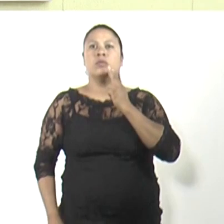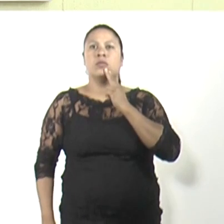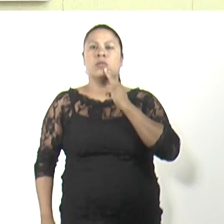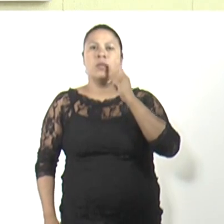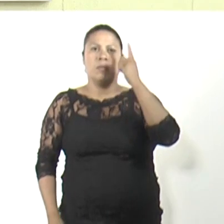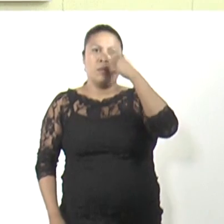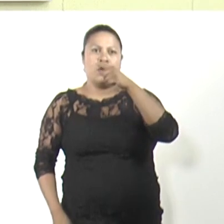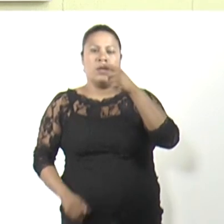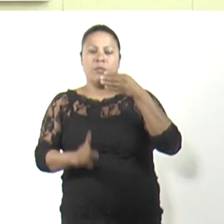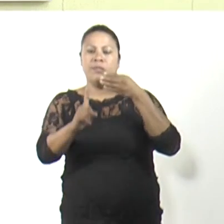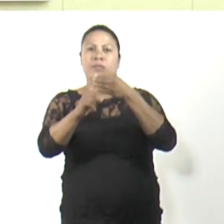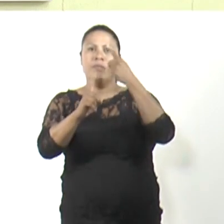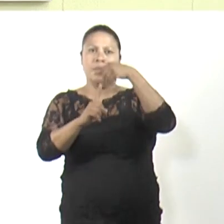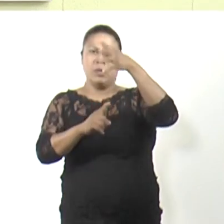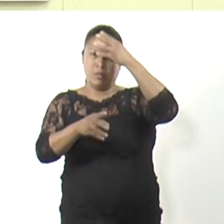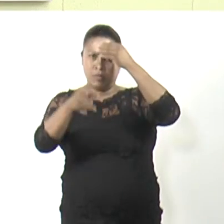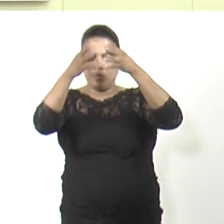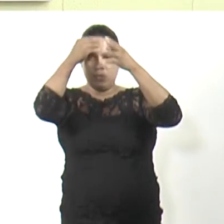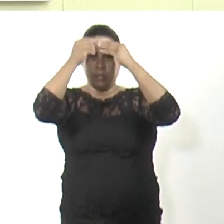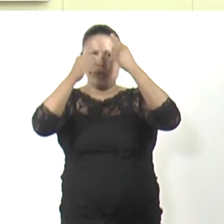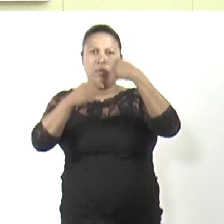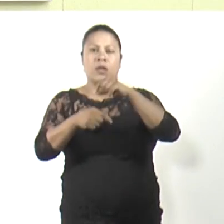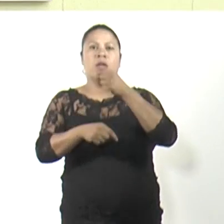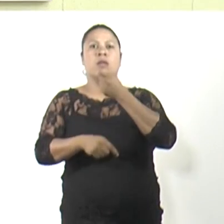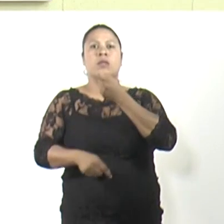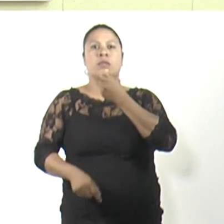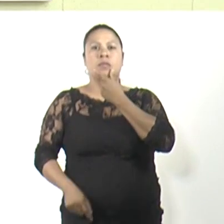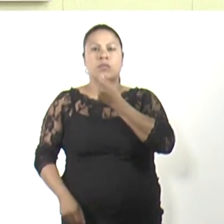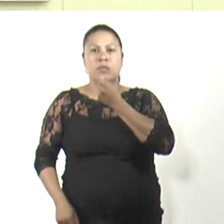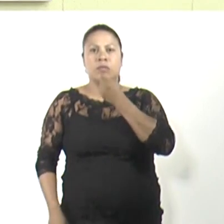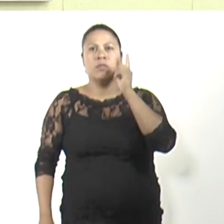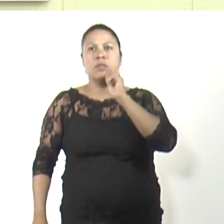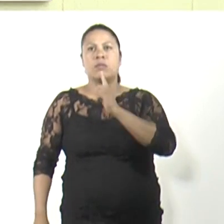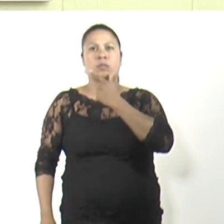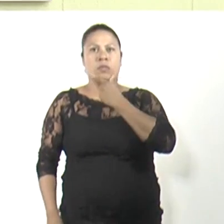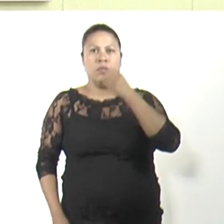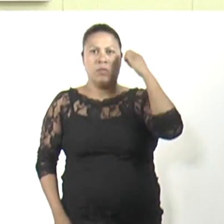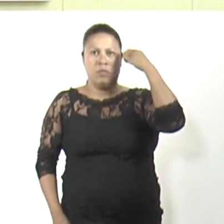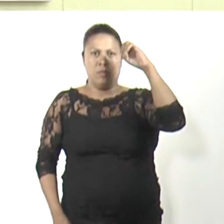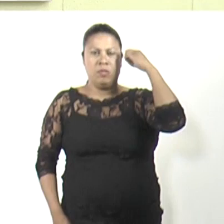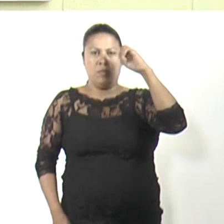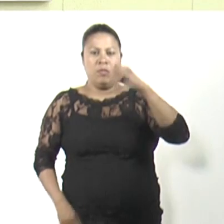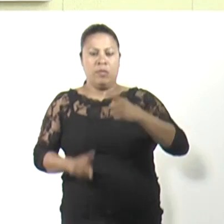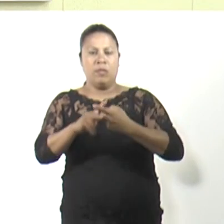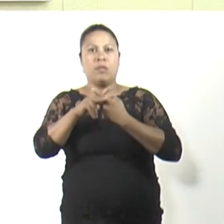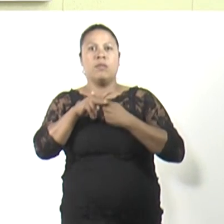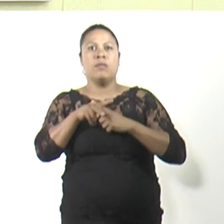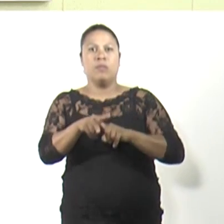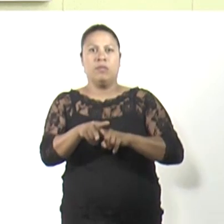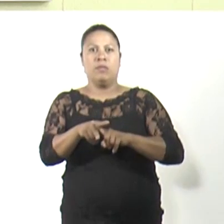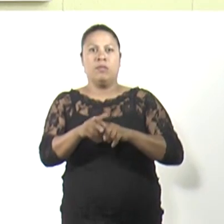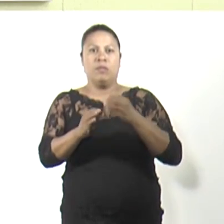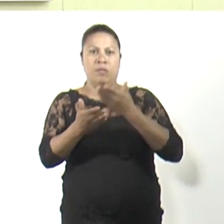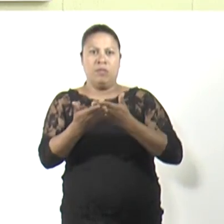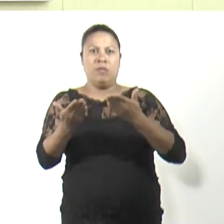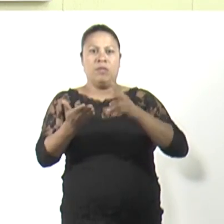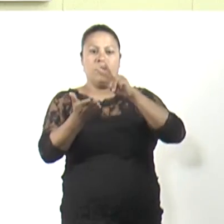un óptimo aprendizaje para las niñas y niños oaxaqueños. Iniciamos pues el ciclo